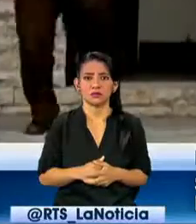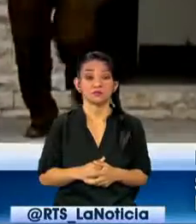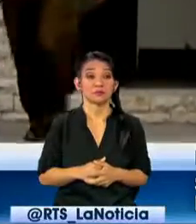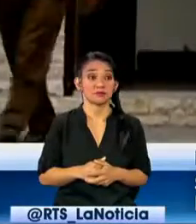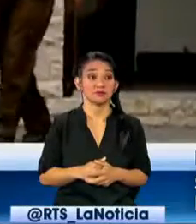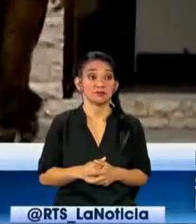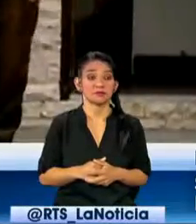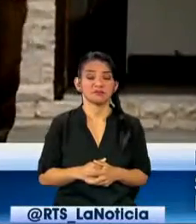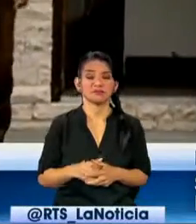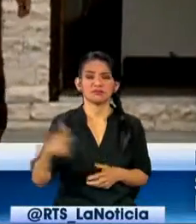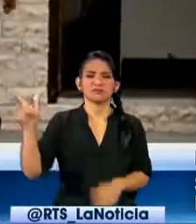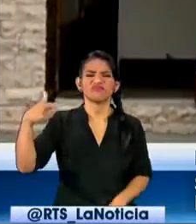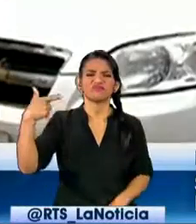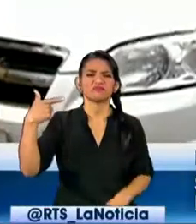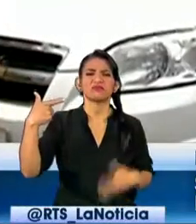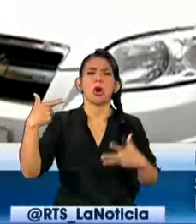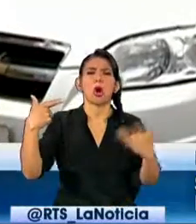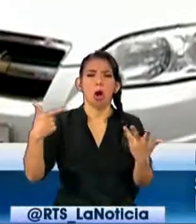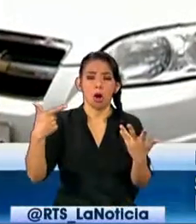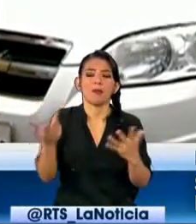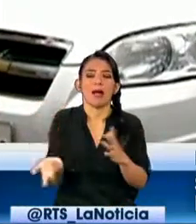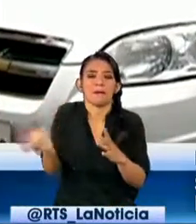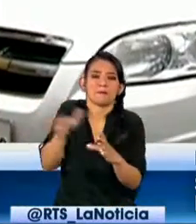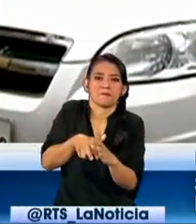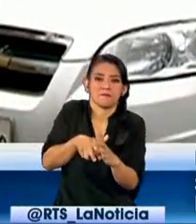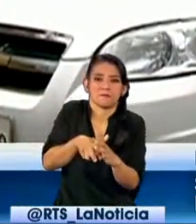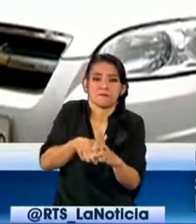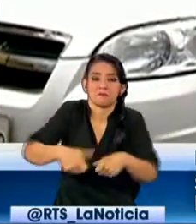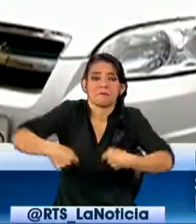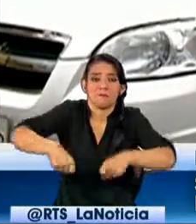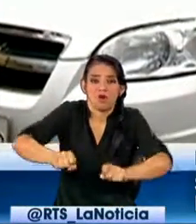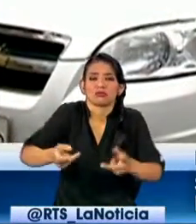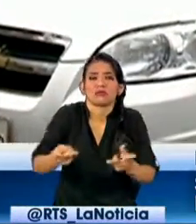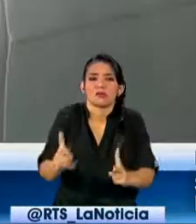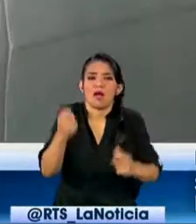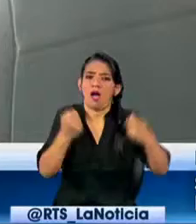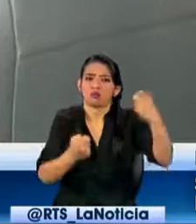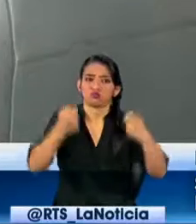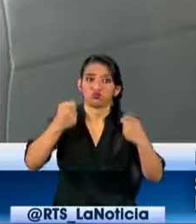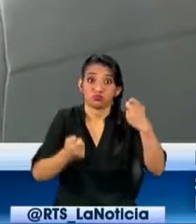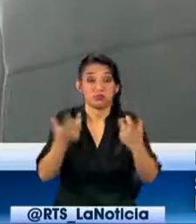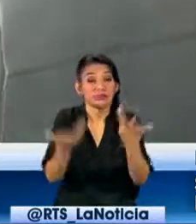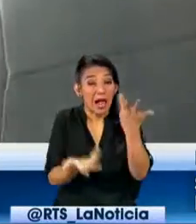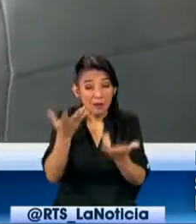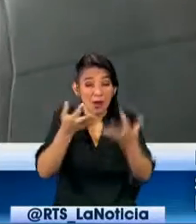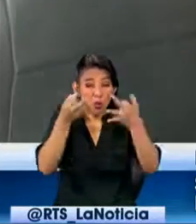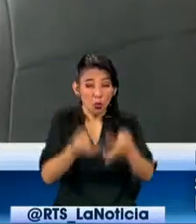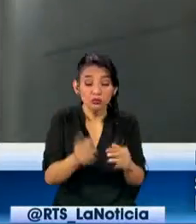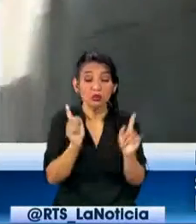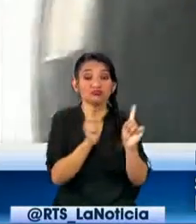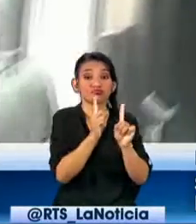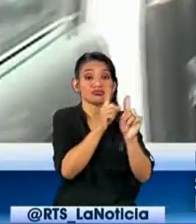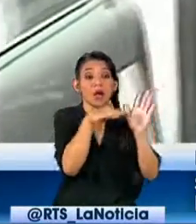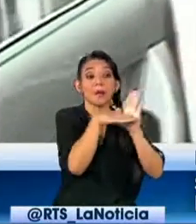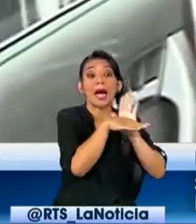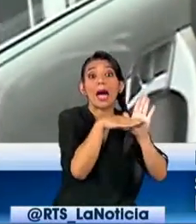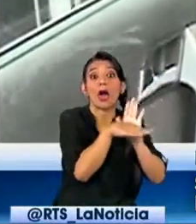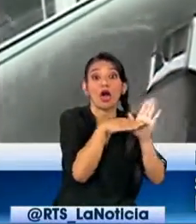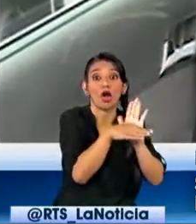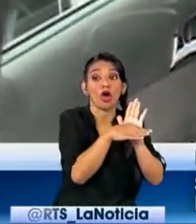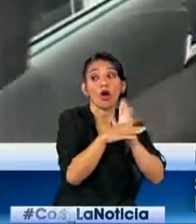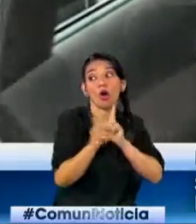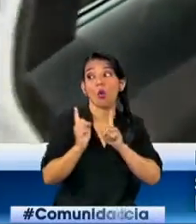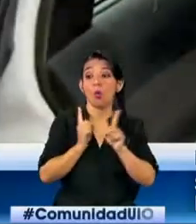Los supuestos sacapintas se movilizaban en un automóvil y una motocicleta, presumen que le siguieron desde el banco o alguien les dio la alerta.